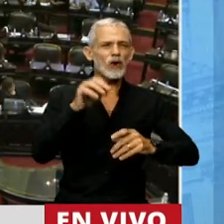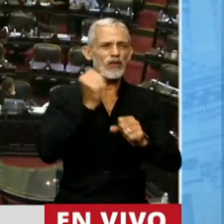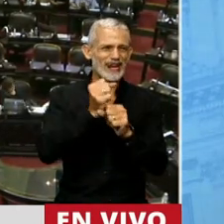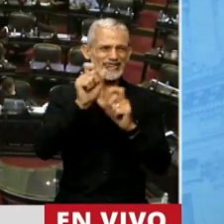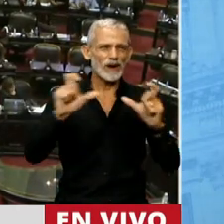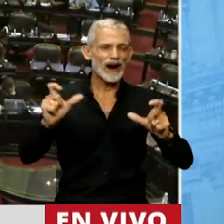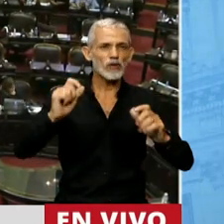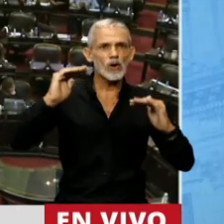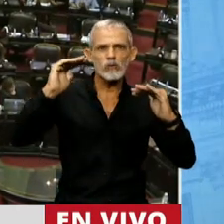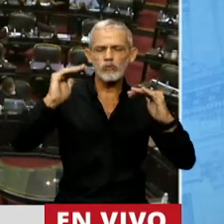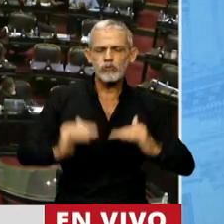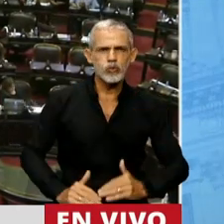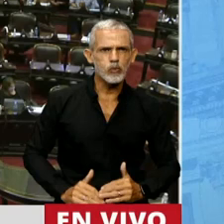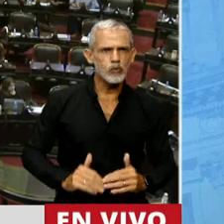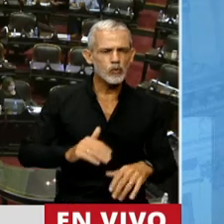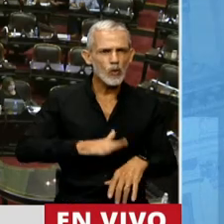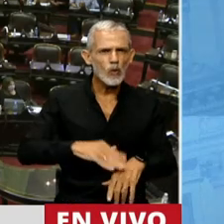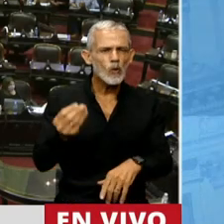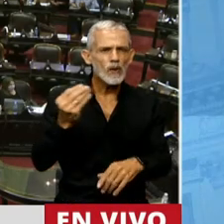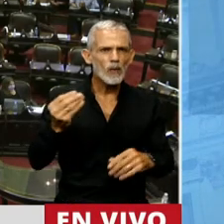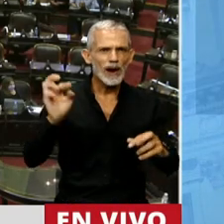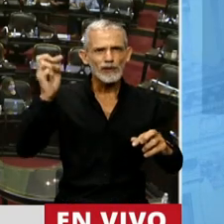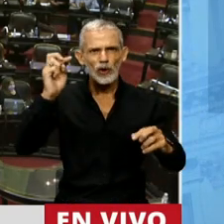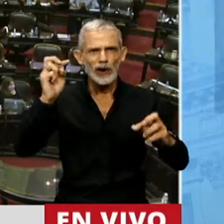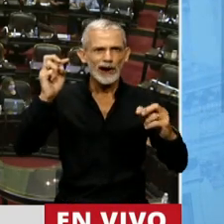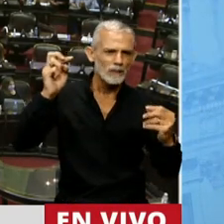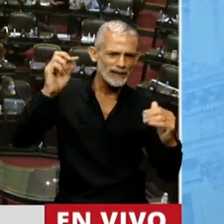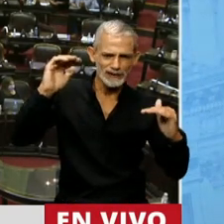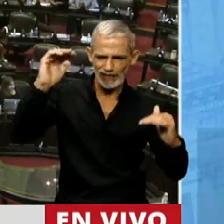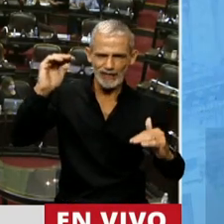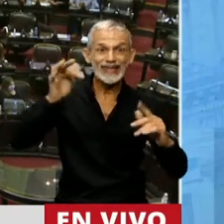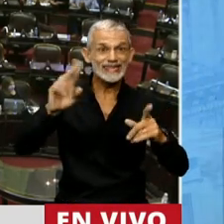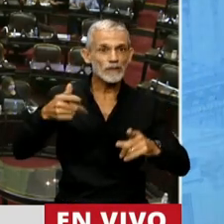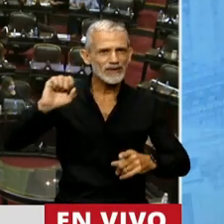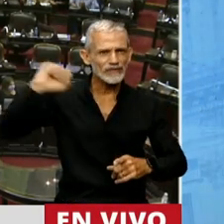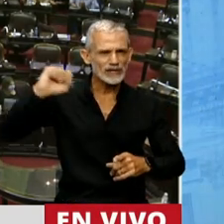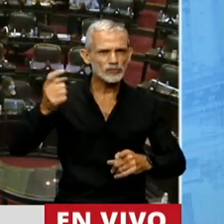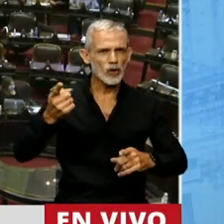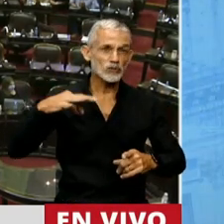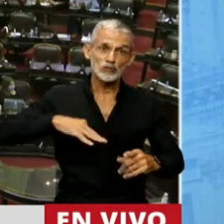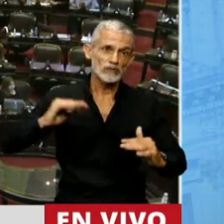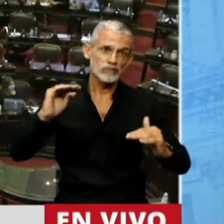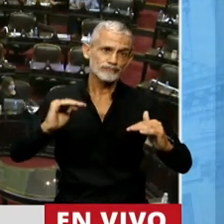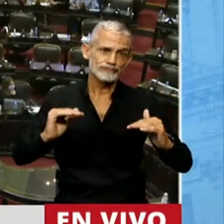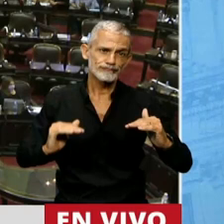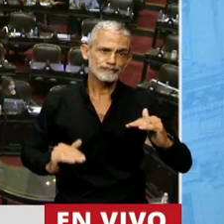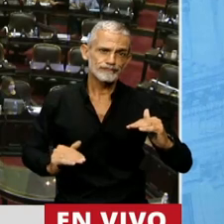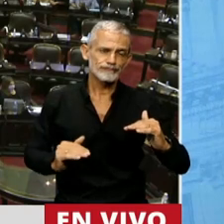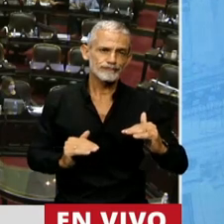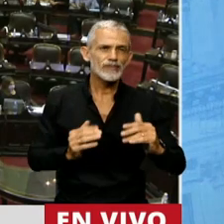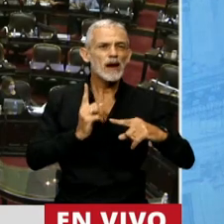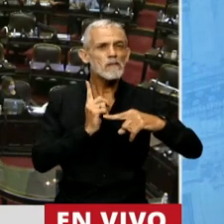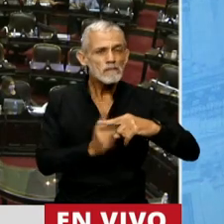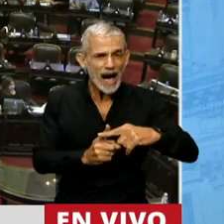trabajadores cayeron rotundamente, producto de la devaluación y también de la inflación. Y a todo